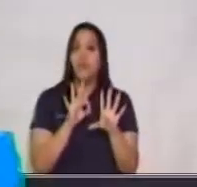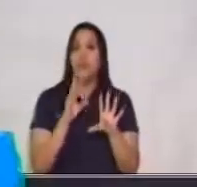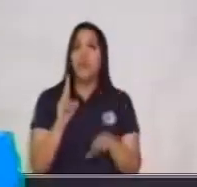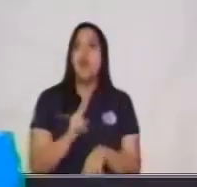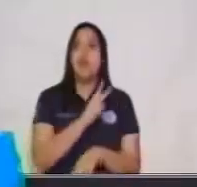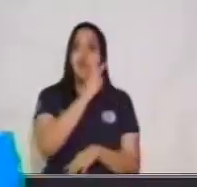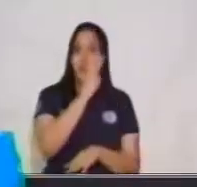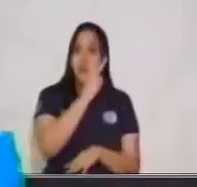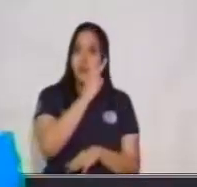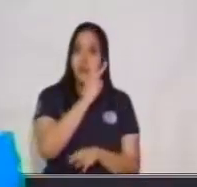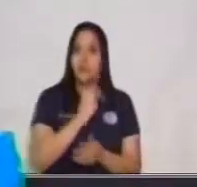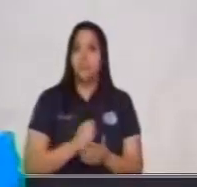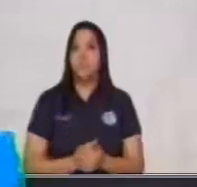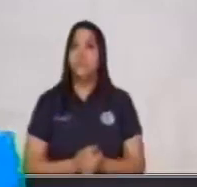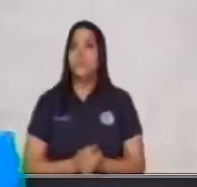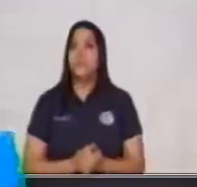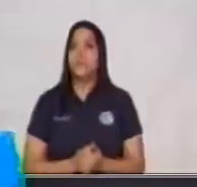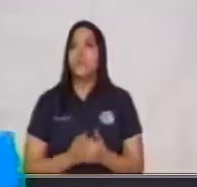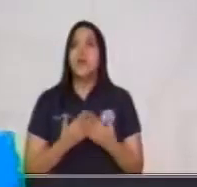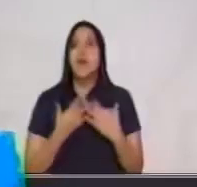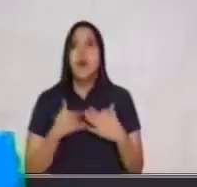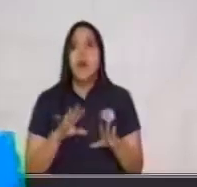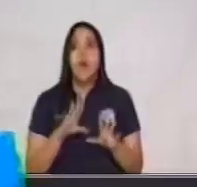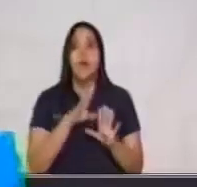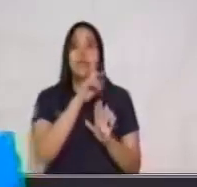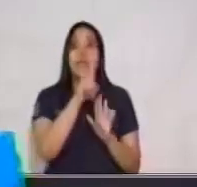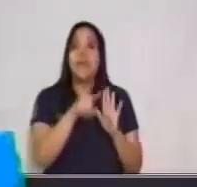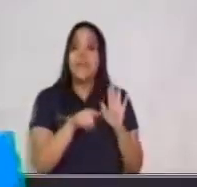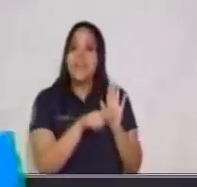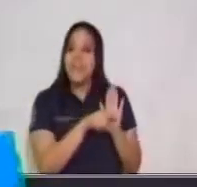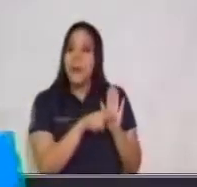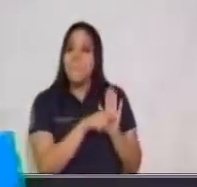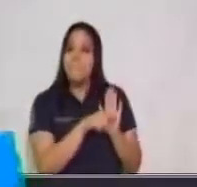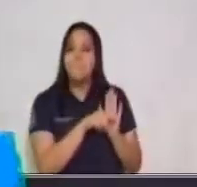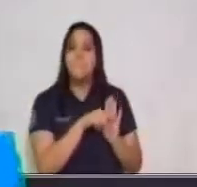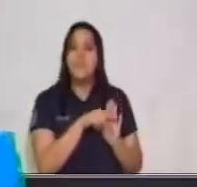al cuadrado. Ahora viene la resta.